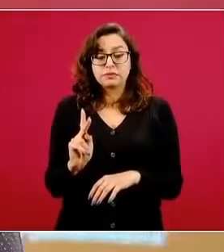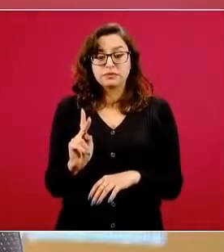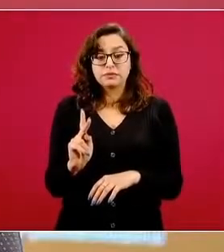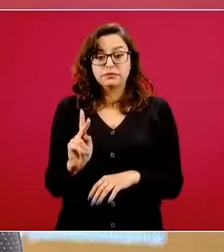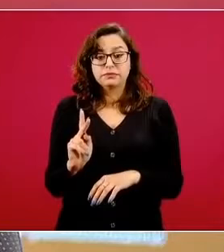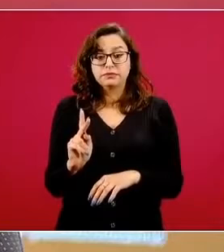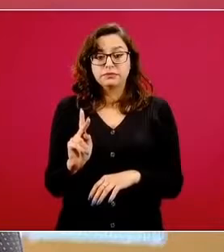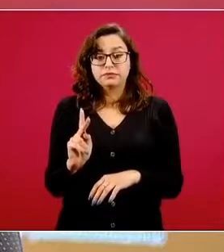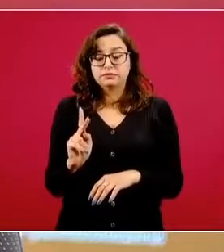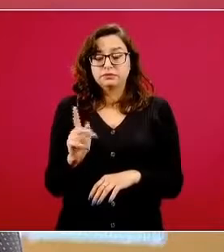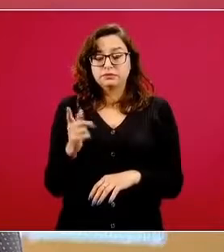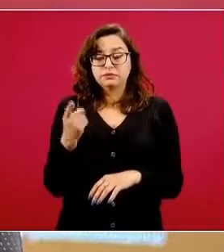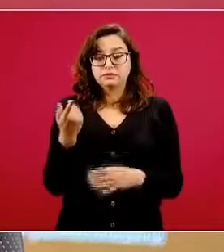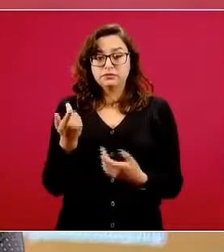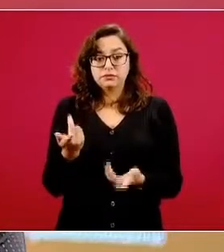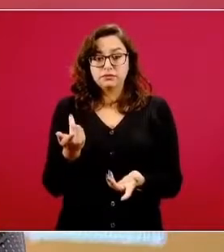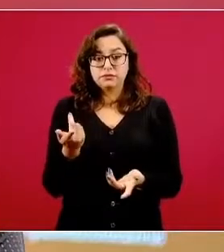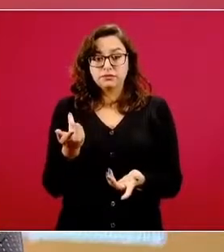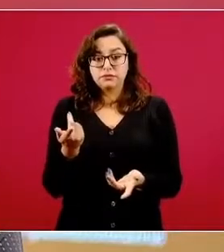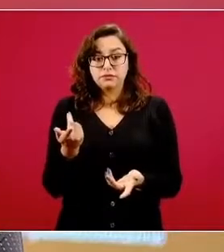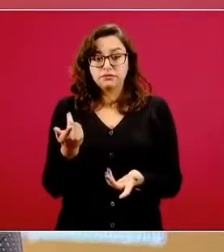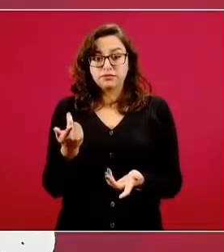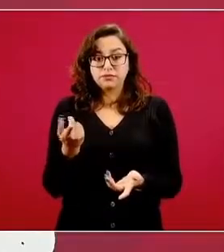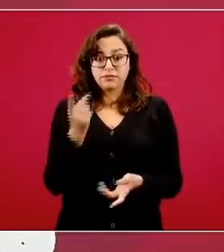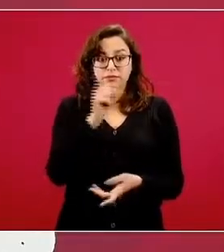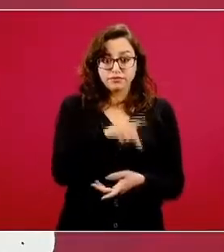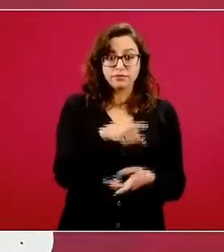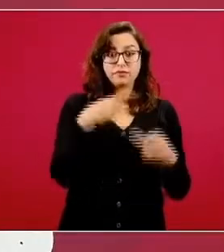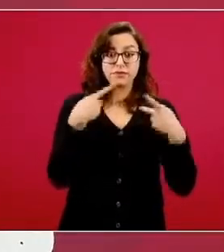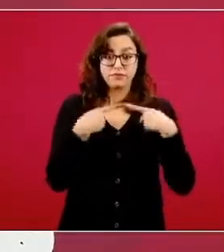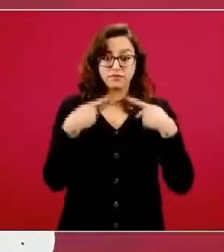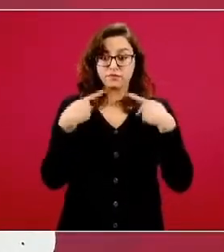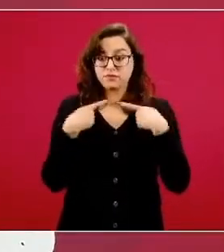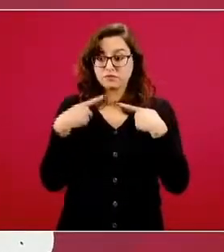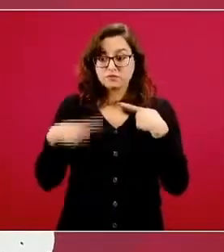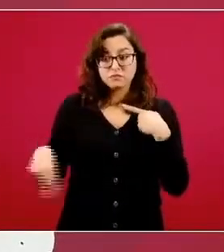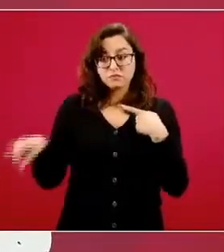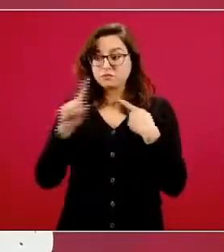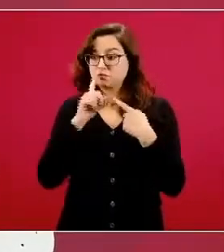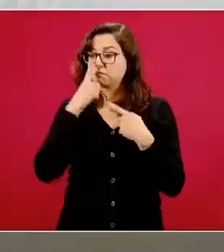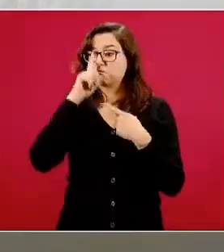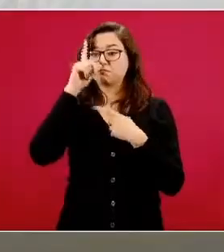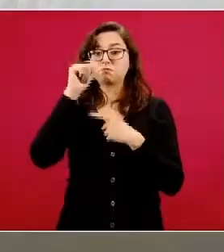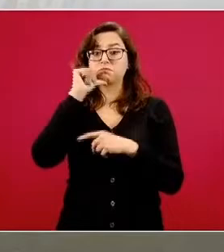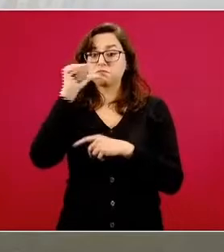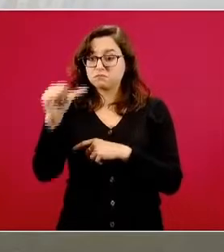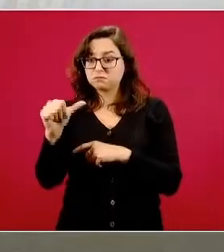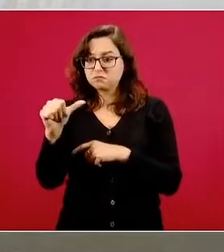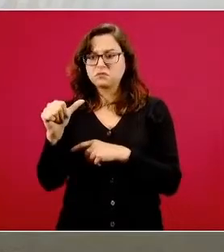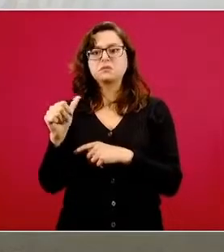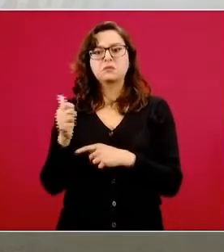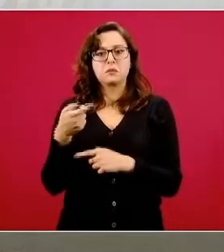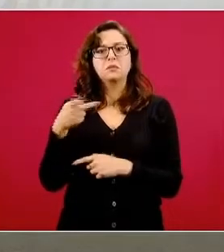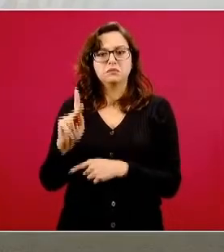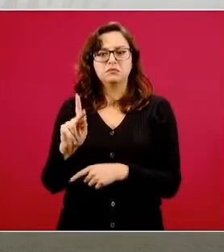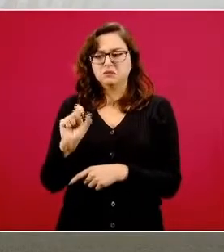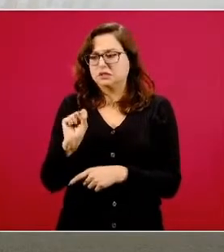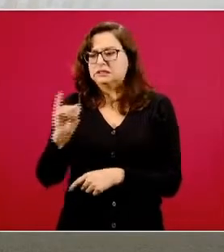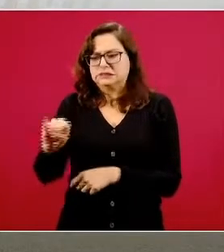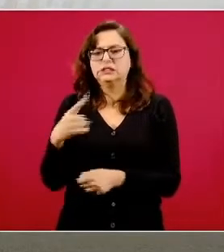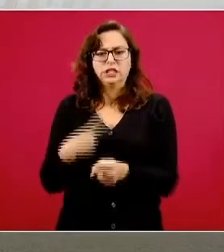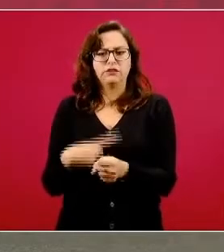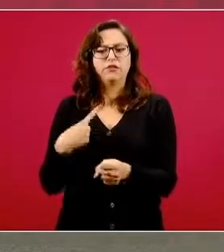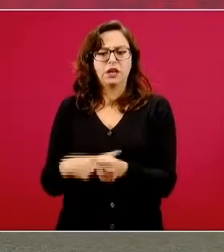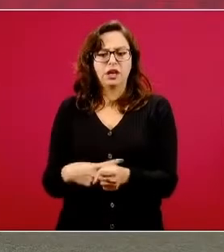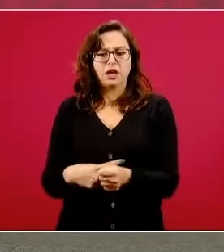la positividad que vemos, a las personas que no se les tomó muestra, se les aplica esa positividad. ¿Sí? Si